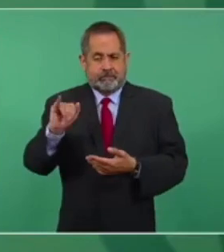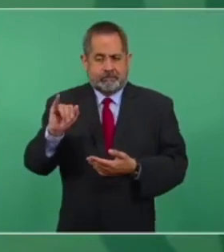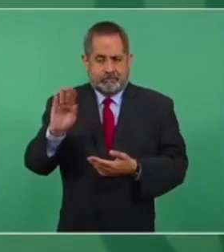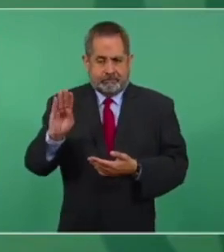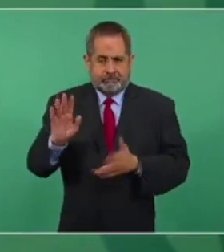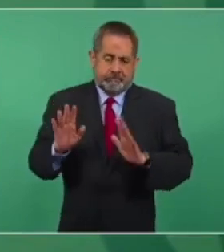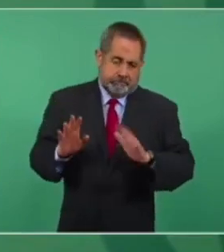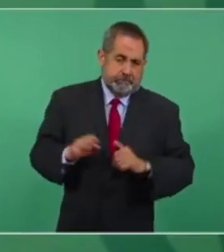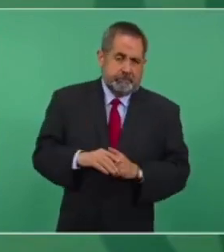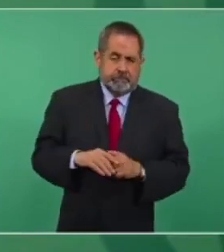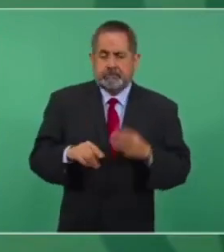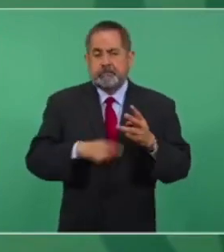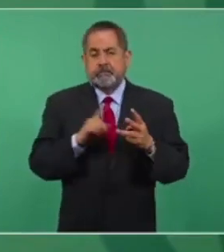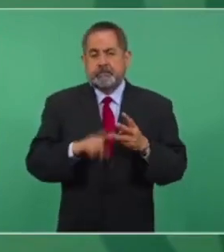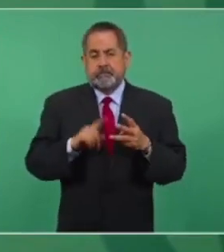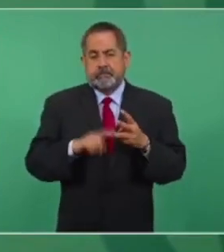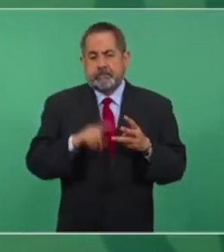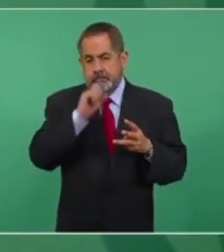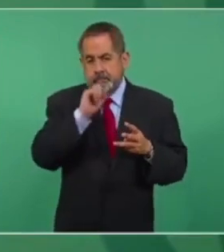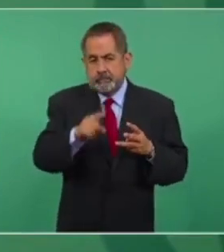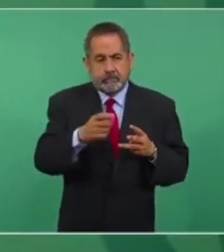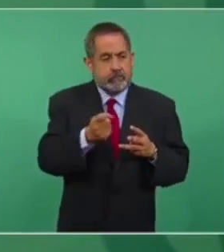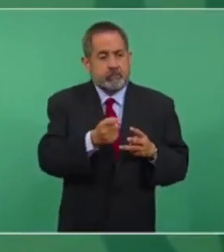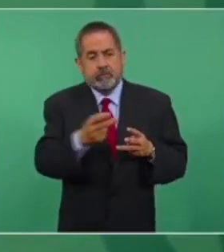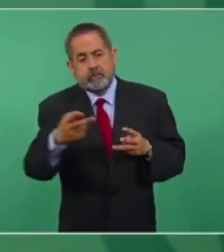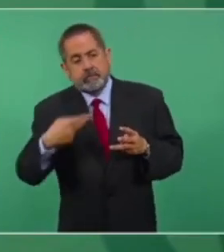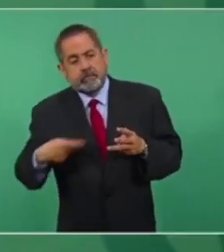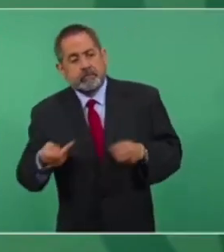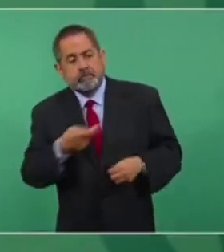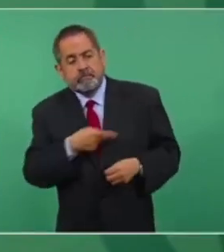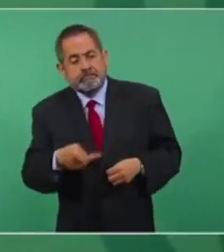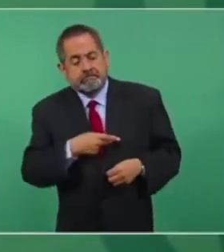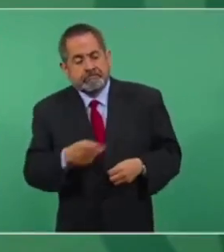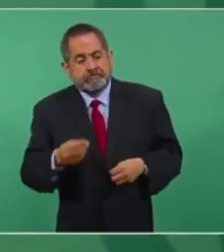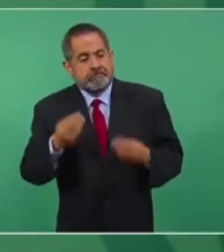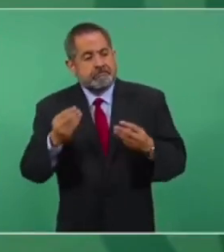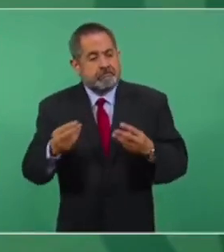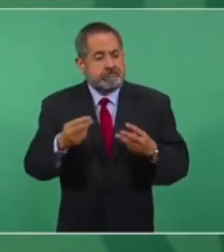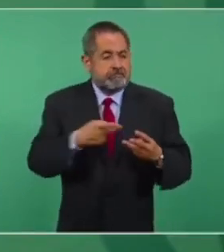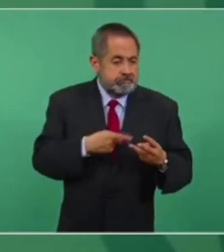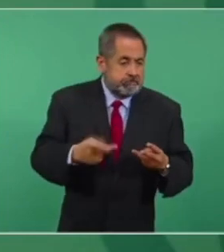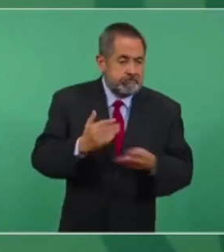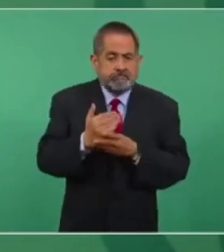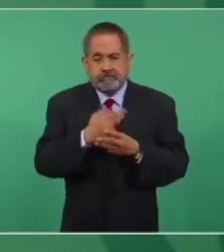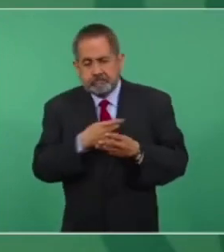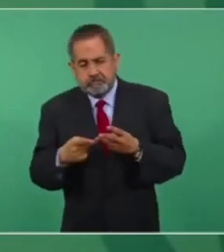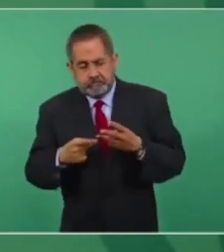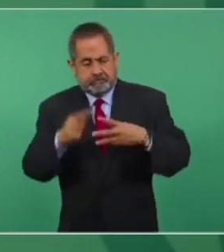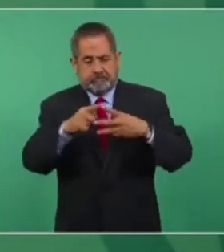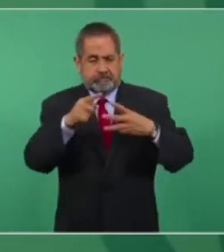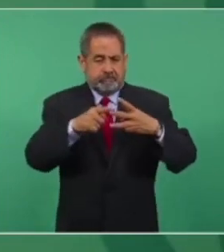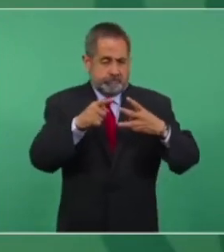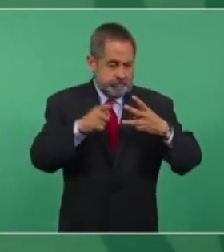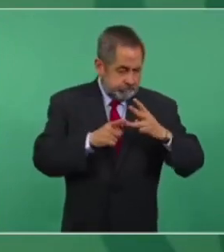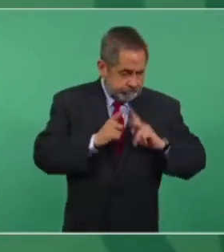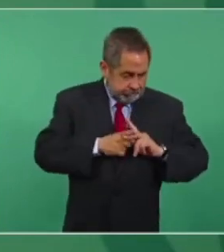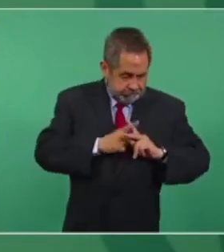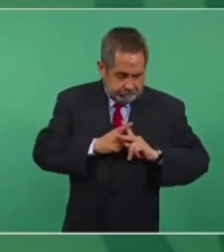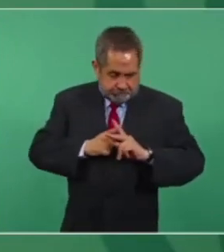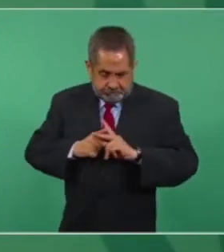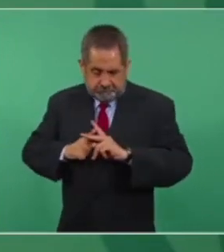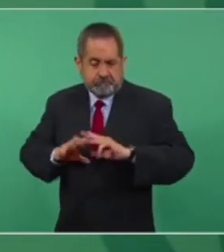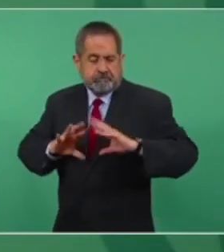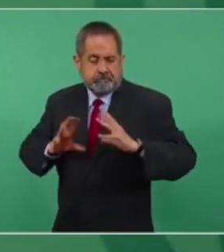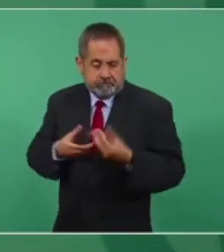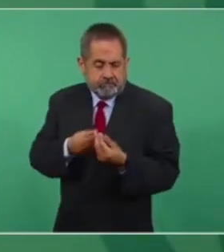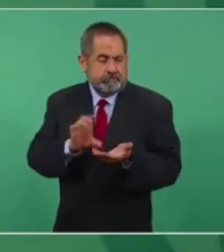cuenta también el nivel de pobreza de la gente. Son los factores que se consideran